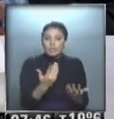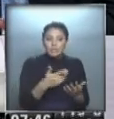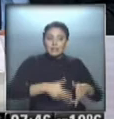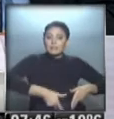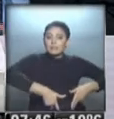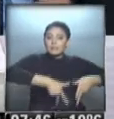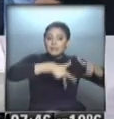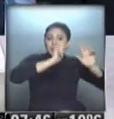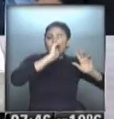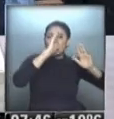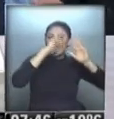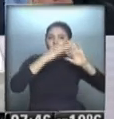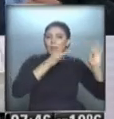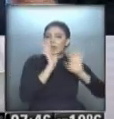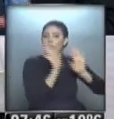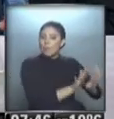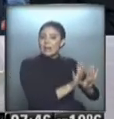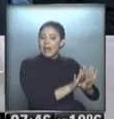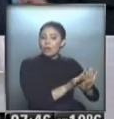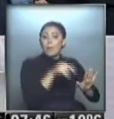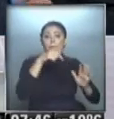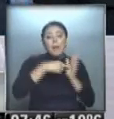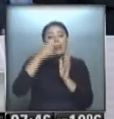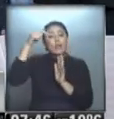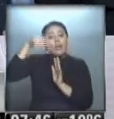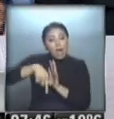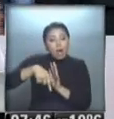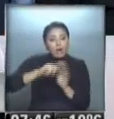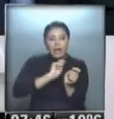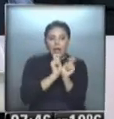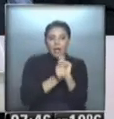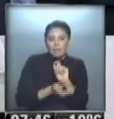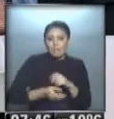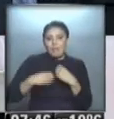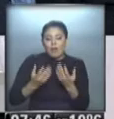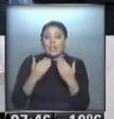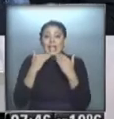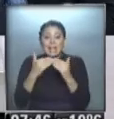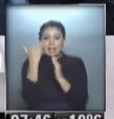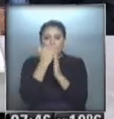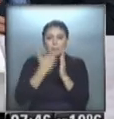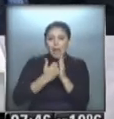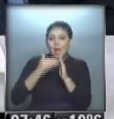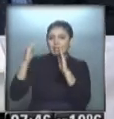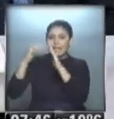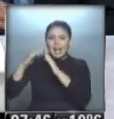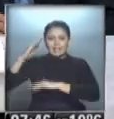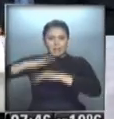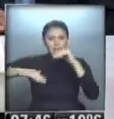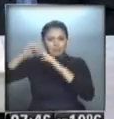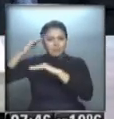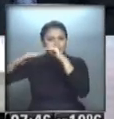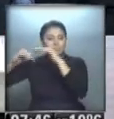el mercado inmobiliario pero no así la construcción para vivienda propia que evidentemente a través de este mecanismo de los créditos del